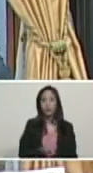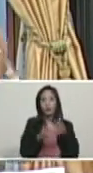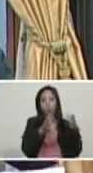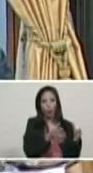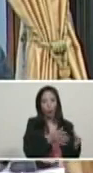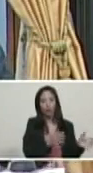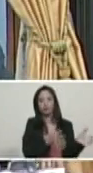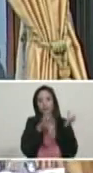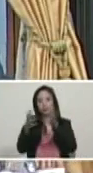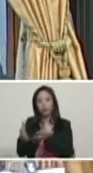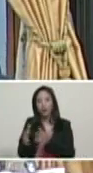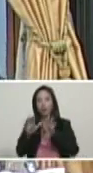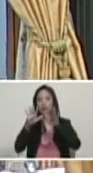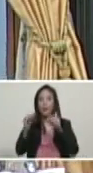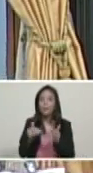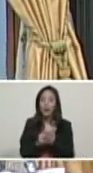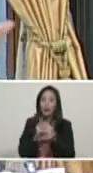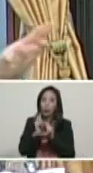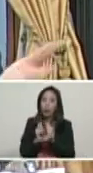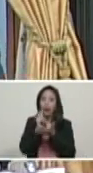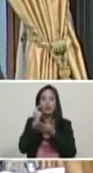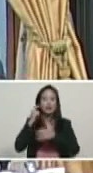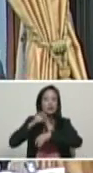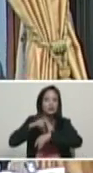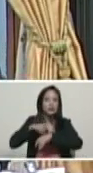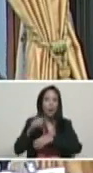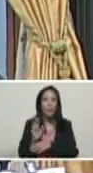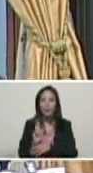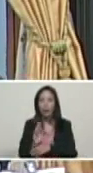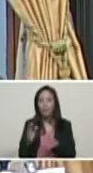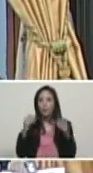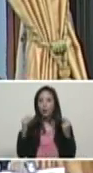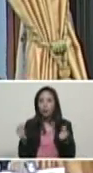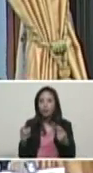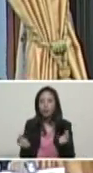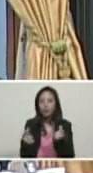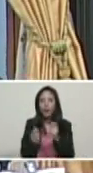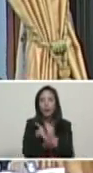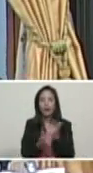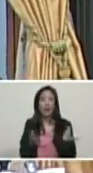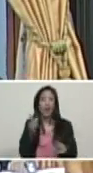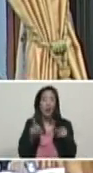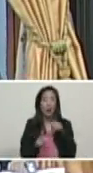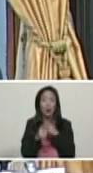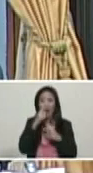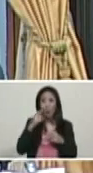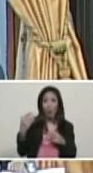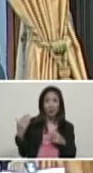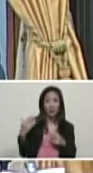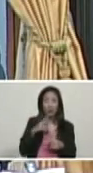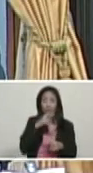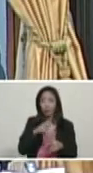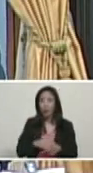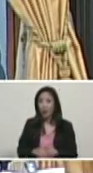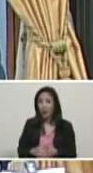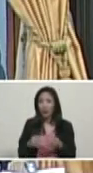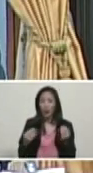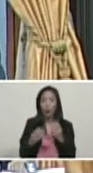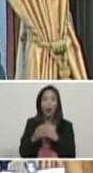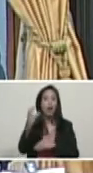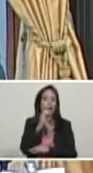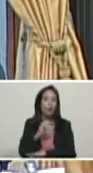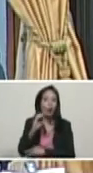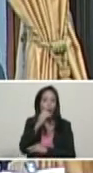toneladas las garantizamos a tiempo para que no nos sabotearan como el año pasado. Que en Colombia